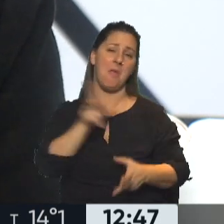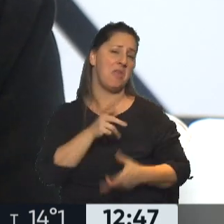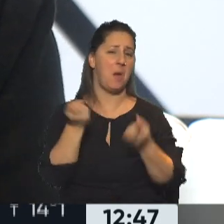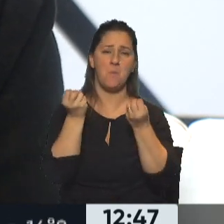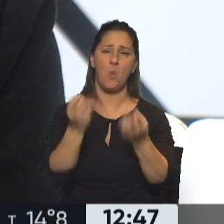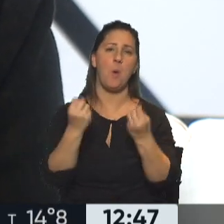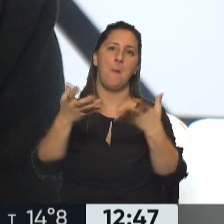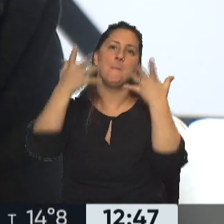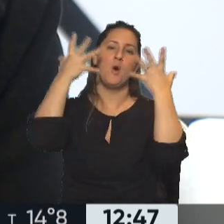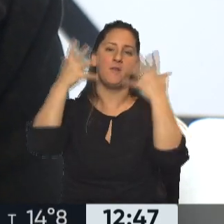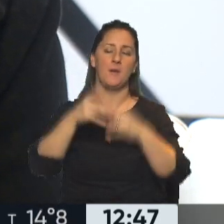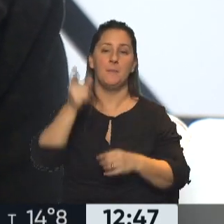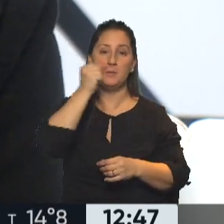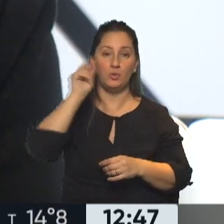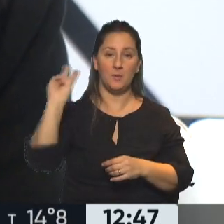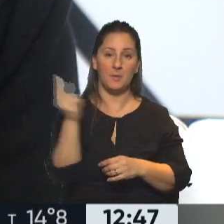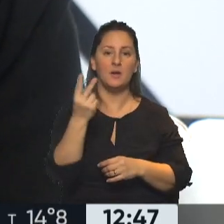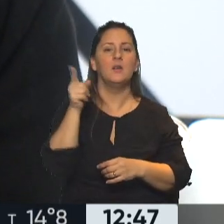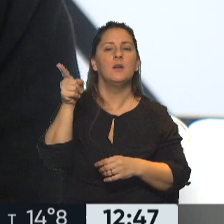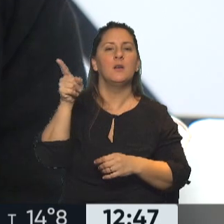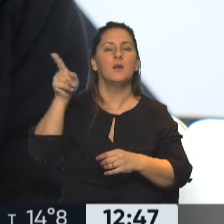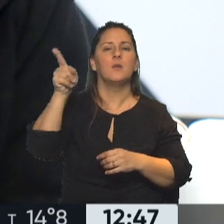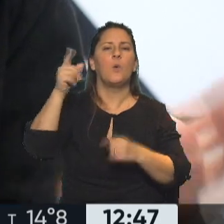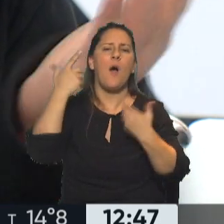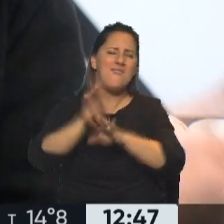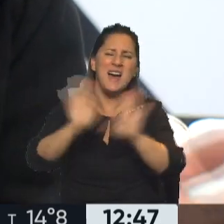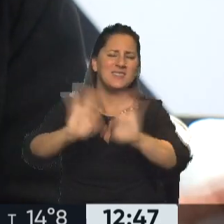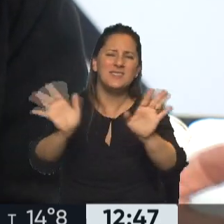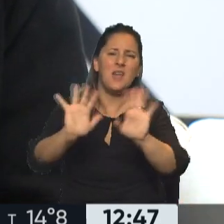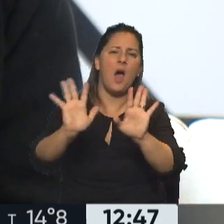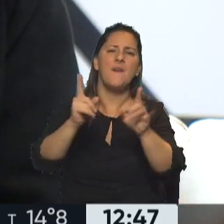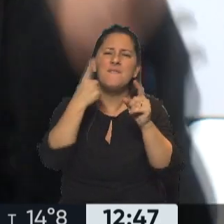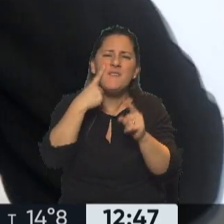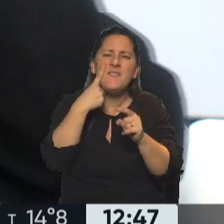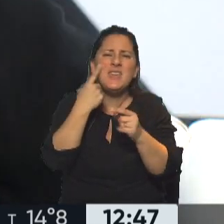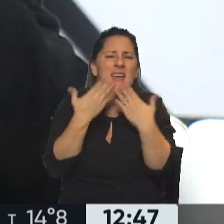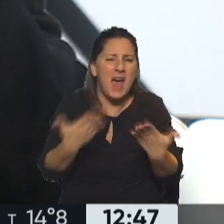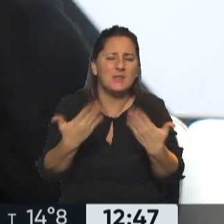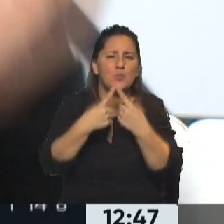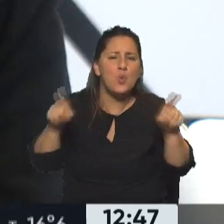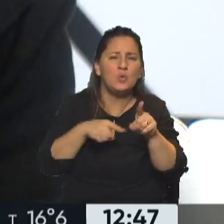ahora. Mi papá me decía todo el tiempo, ¿cuándo te vas a dejar de joder y te vas a dedicar a vivir de la música? Yo decía,